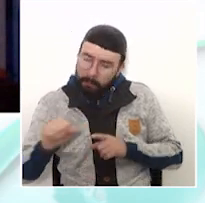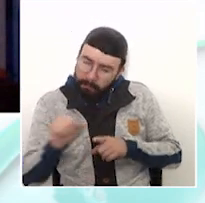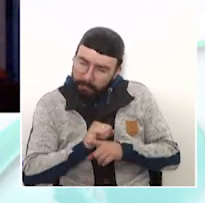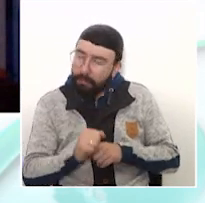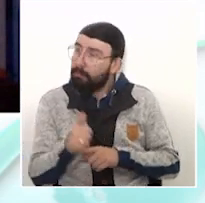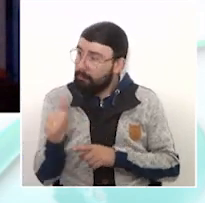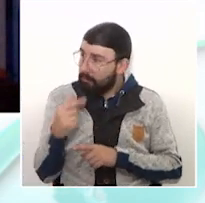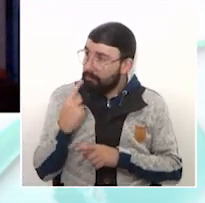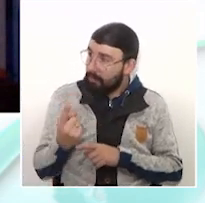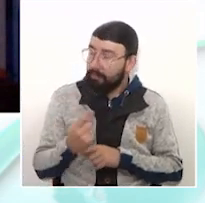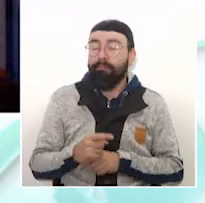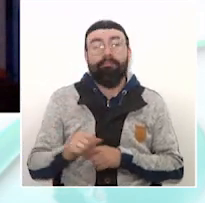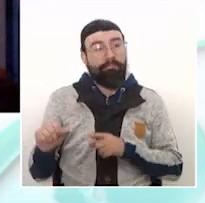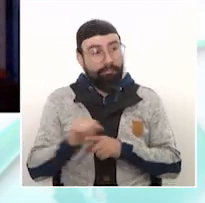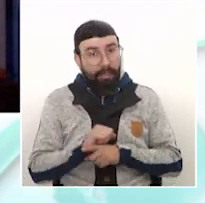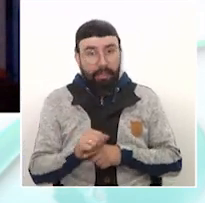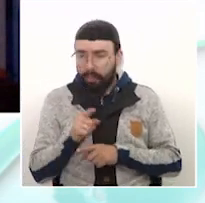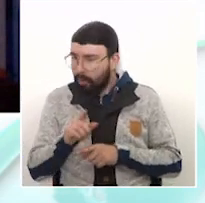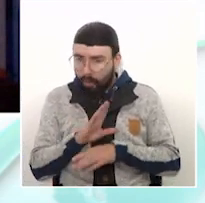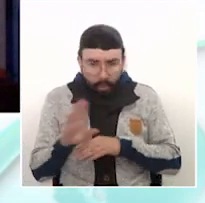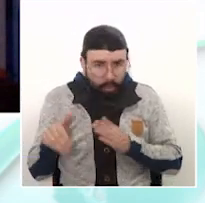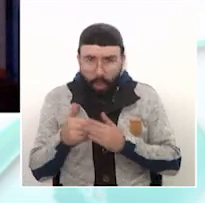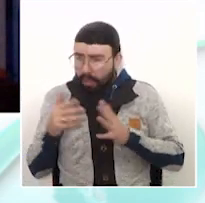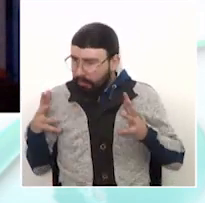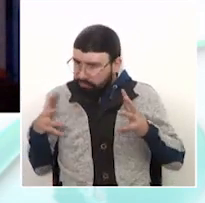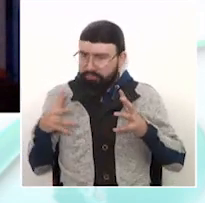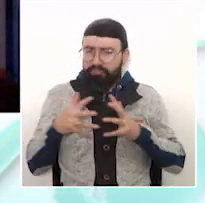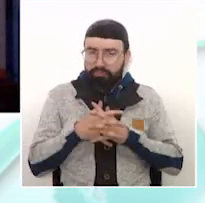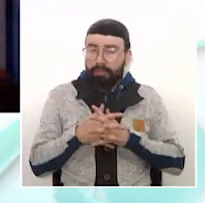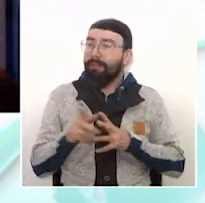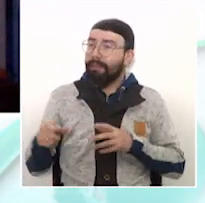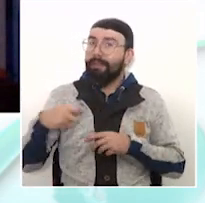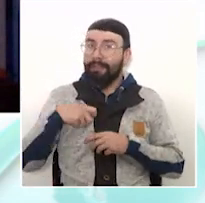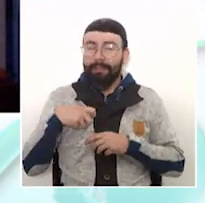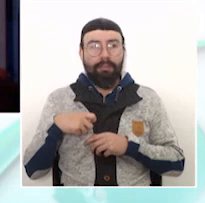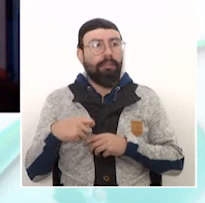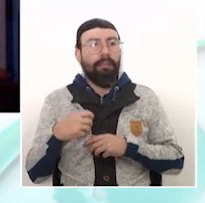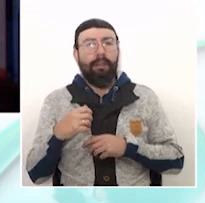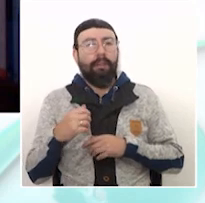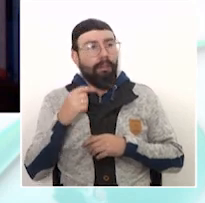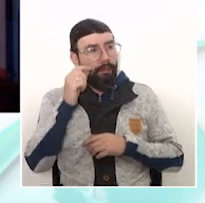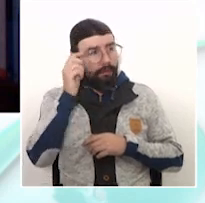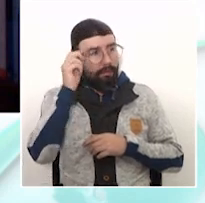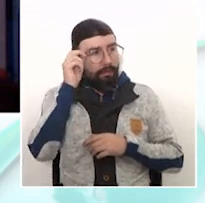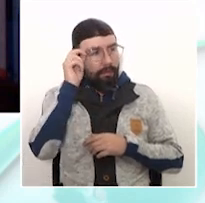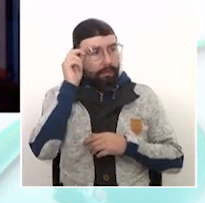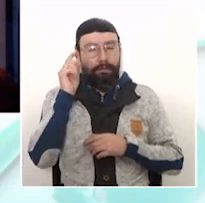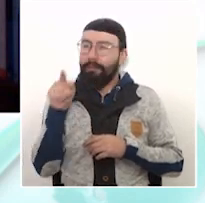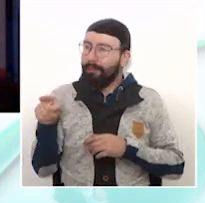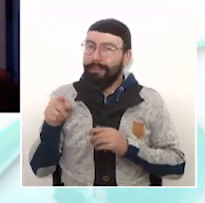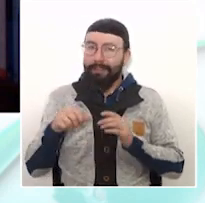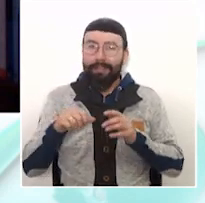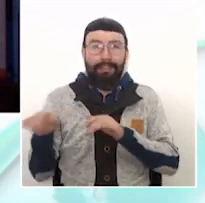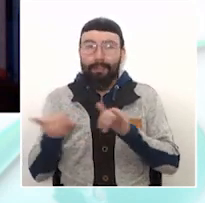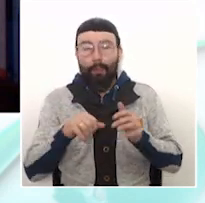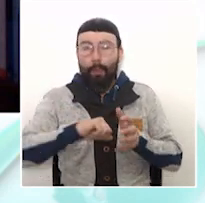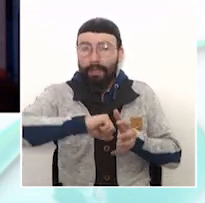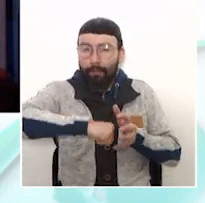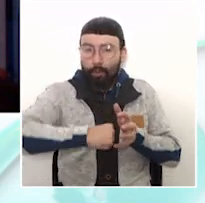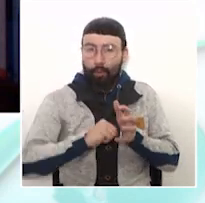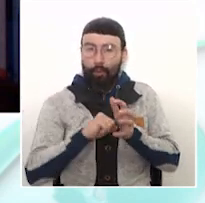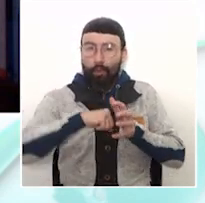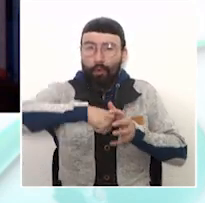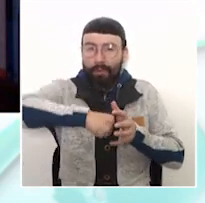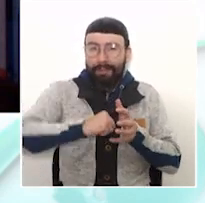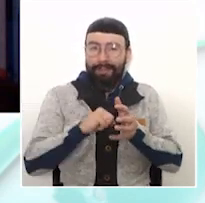lo has dicho, se complementan entre ellos, y aquí tengo una rodilla para simular un poco esa flexibilidad que debemos